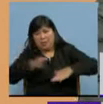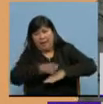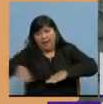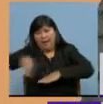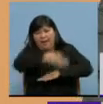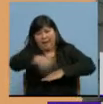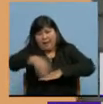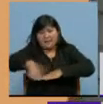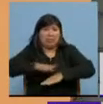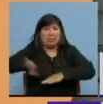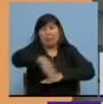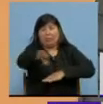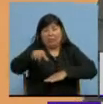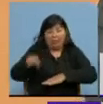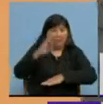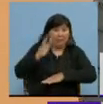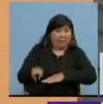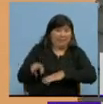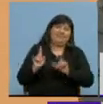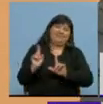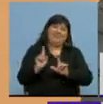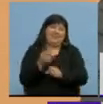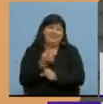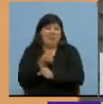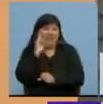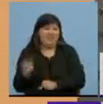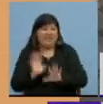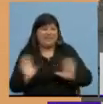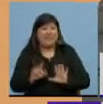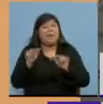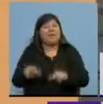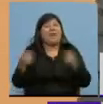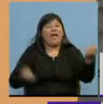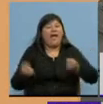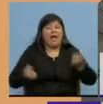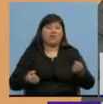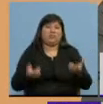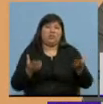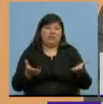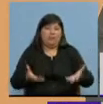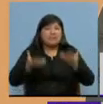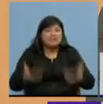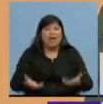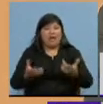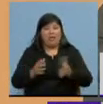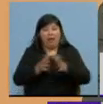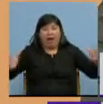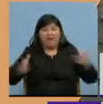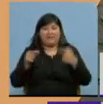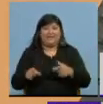Potrero de los Funes, porque son autos voluminosos, pesados, y a veces ponerlo dentro de una calle es bastante